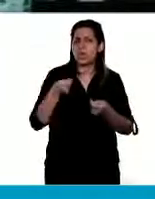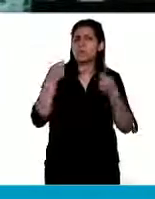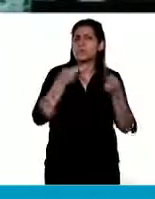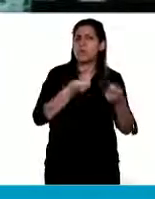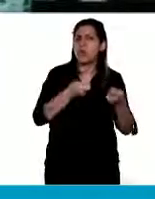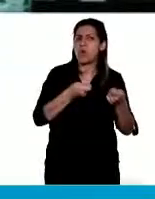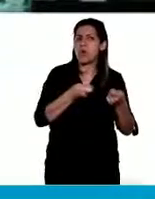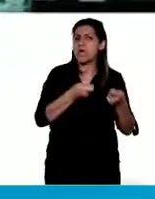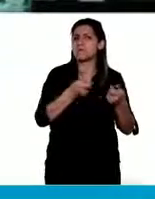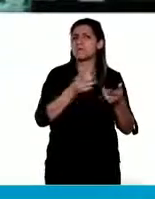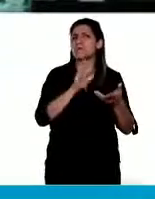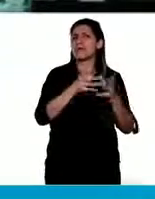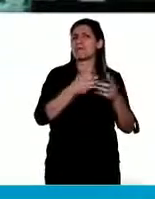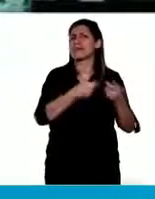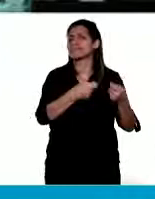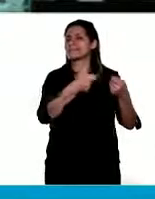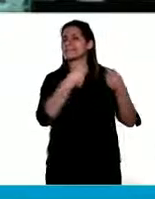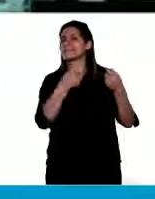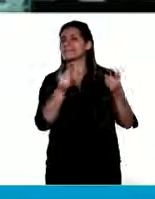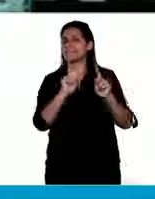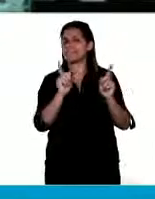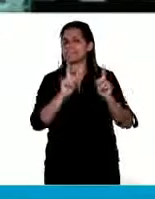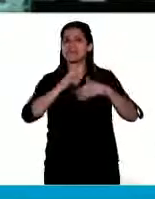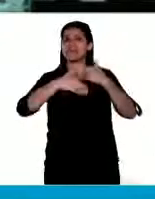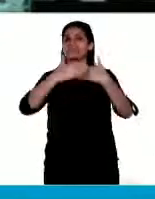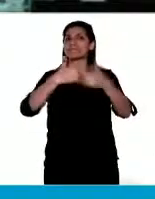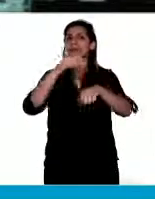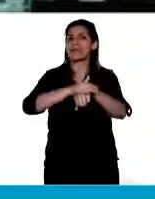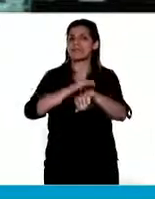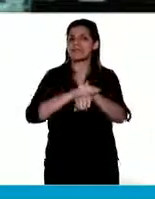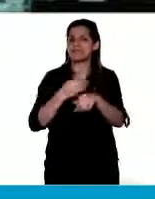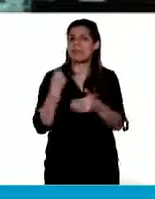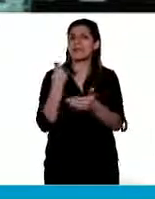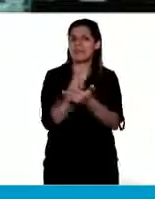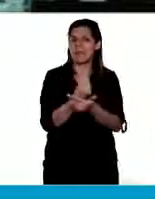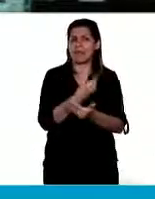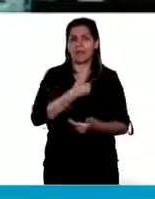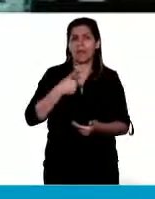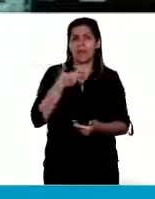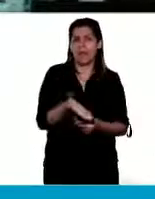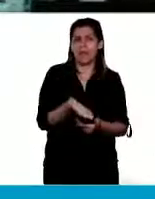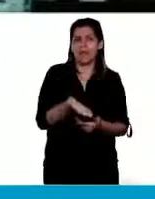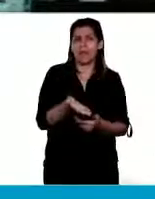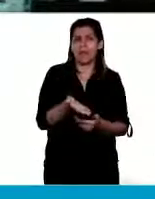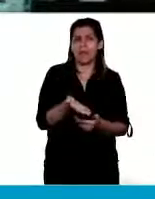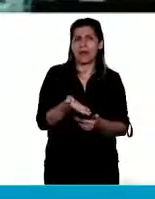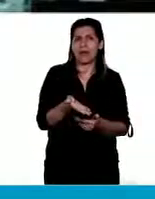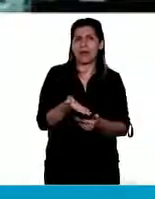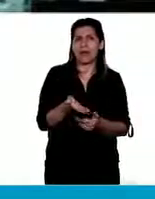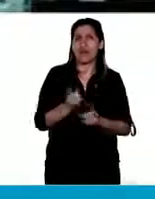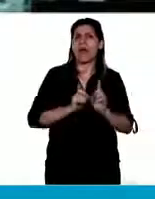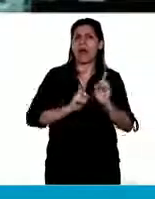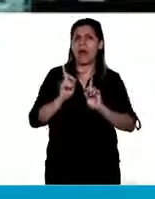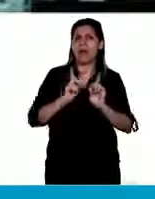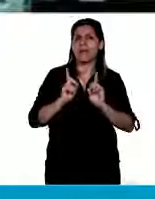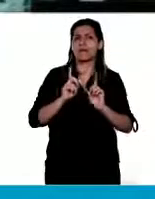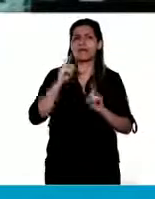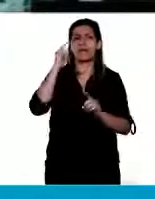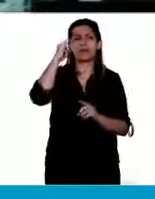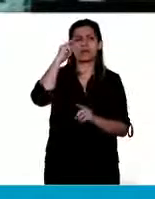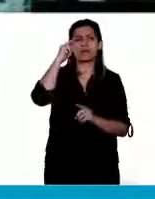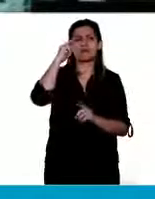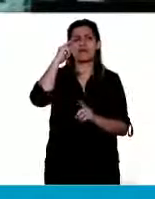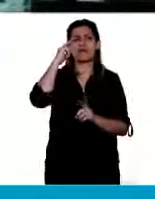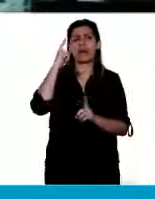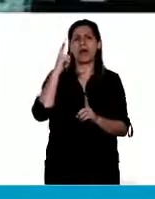y el relato que quieren llevar adelante los que tienen la responsabilidad de gobernar y que muchas veces se convierten en cronistas de la